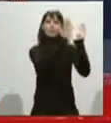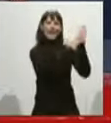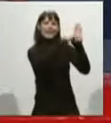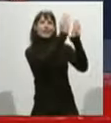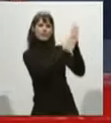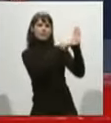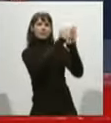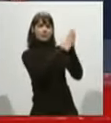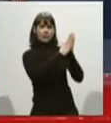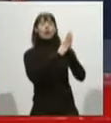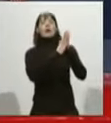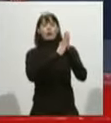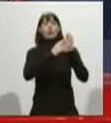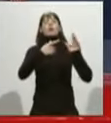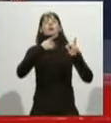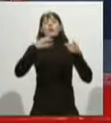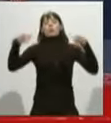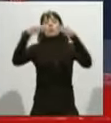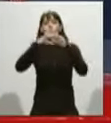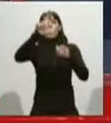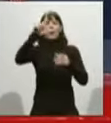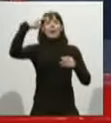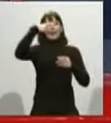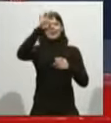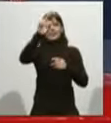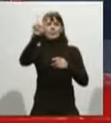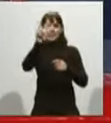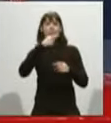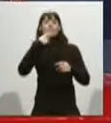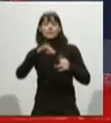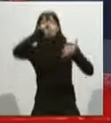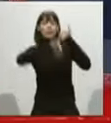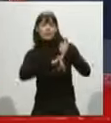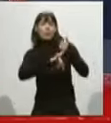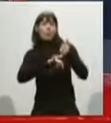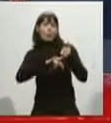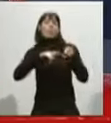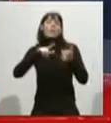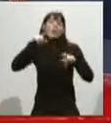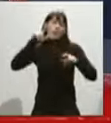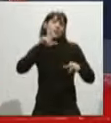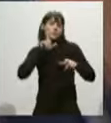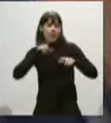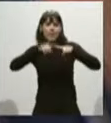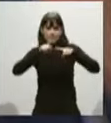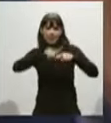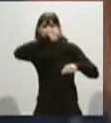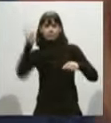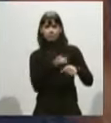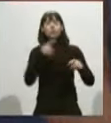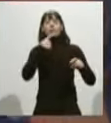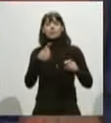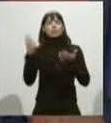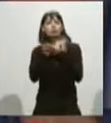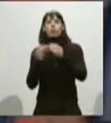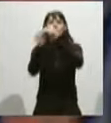colectivo LGTB, ¿sabes? En defensa del matrimonio igualitario, porque tan solo lo que se llama igual es igual y por eso